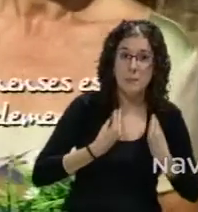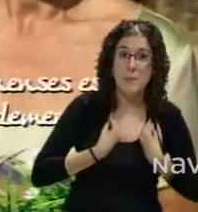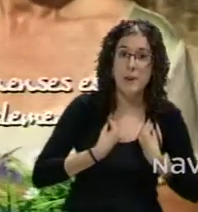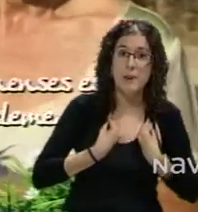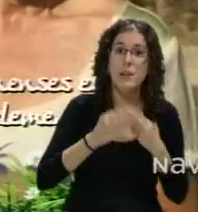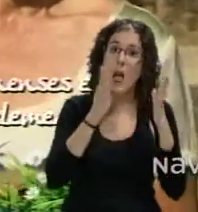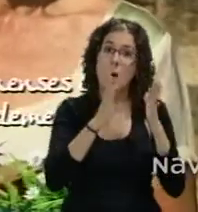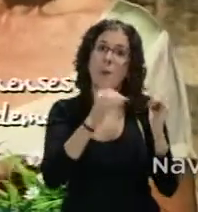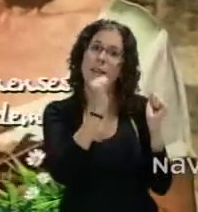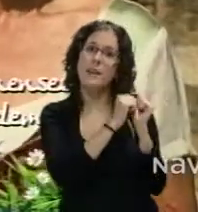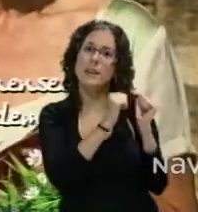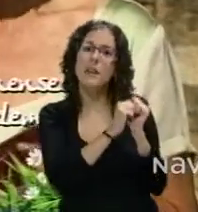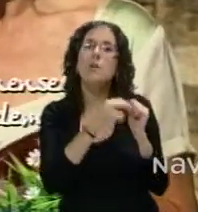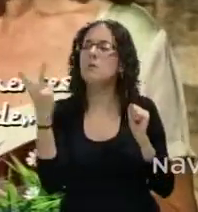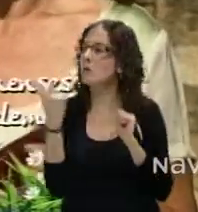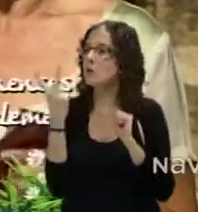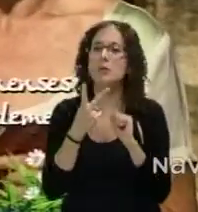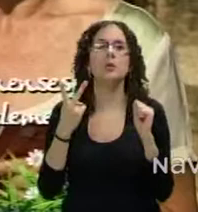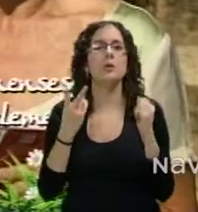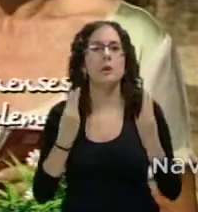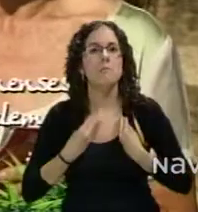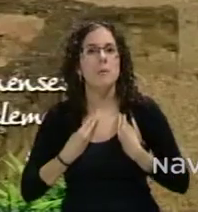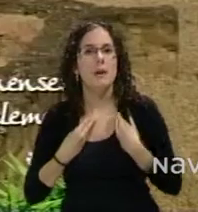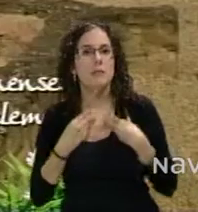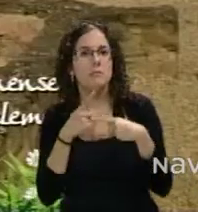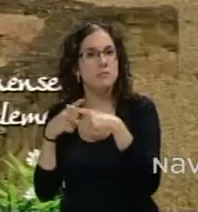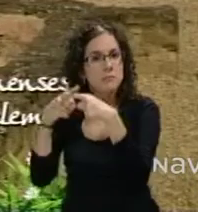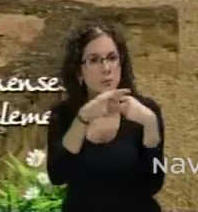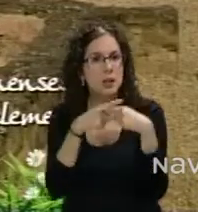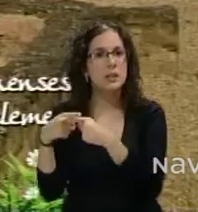Hierro. Porque no hay vestigios de que